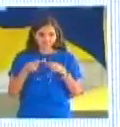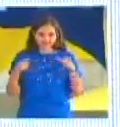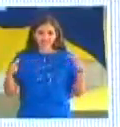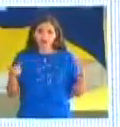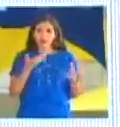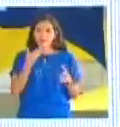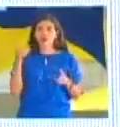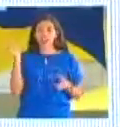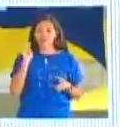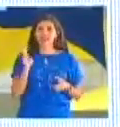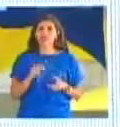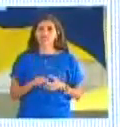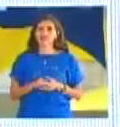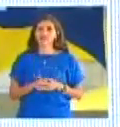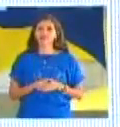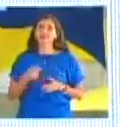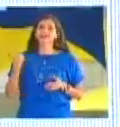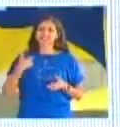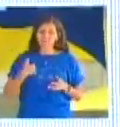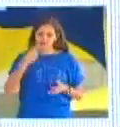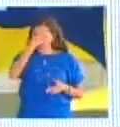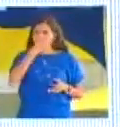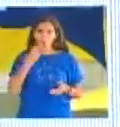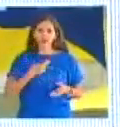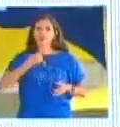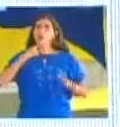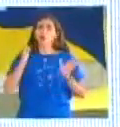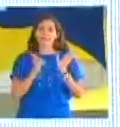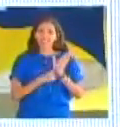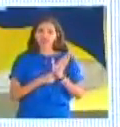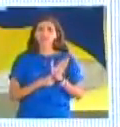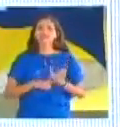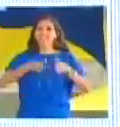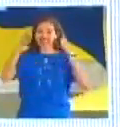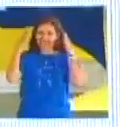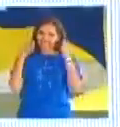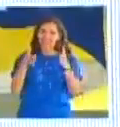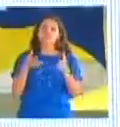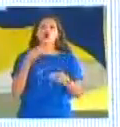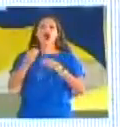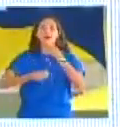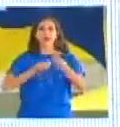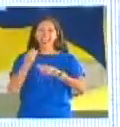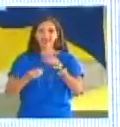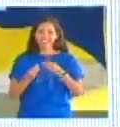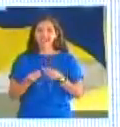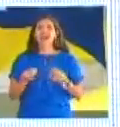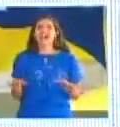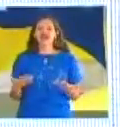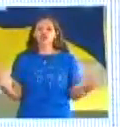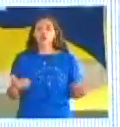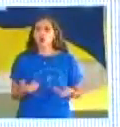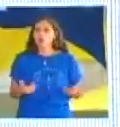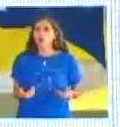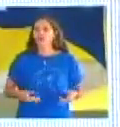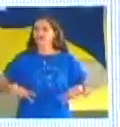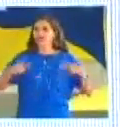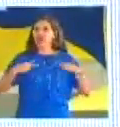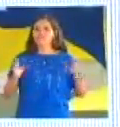mejorar a Venezuela. Ten mi compromiso absoluto de que eso lo vamos a hacer, así nos cueste la vida